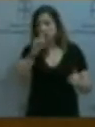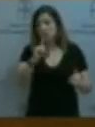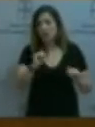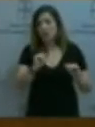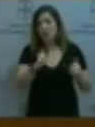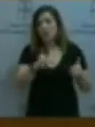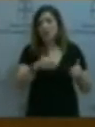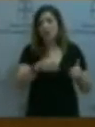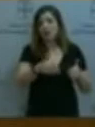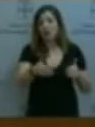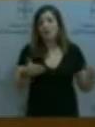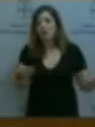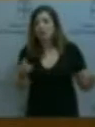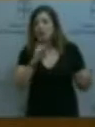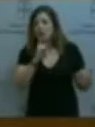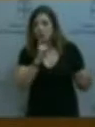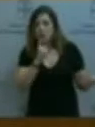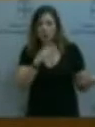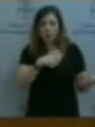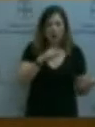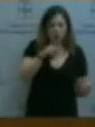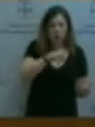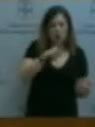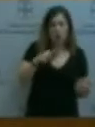por no puedo, por podemos o por dejo de estar